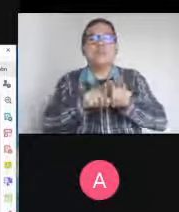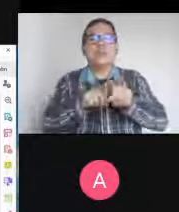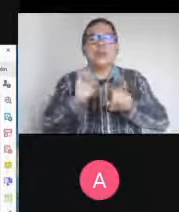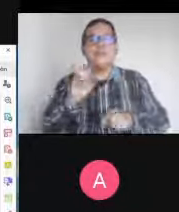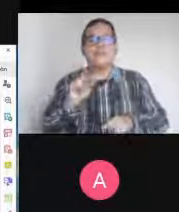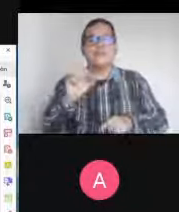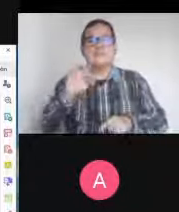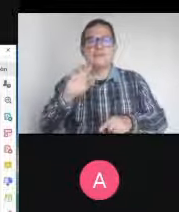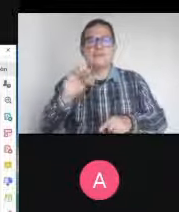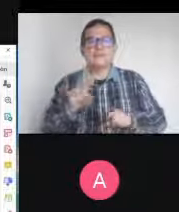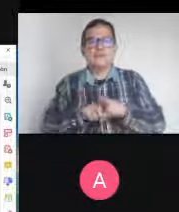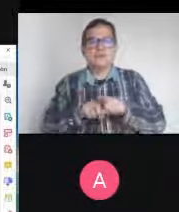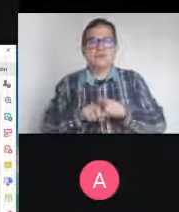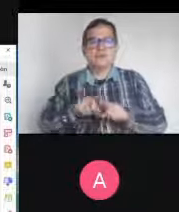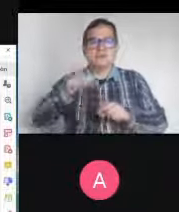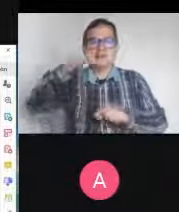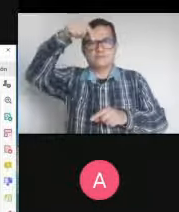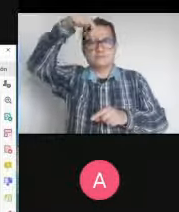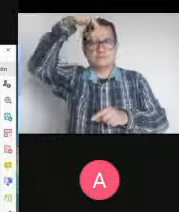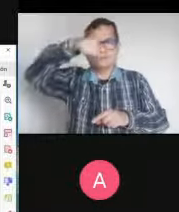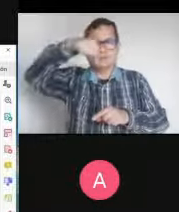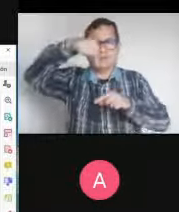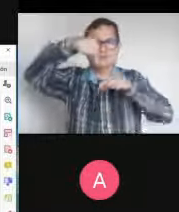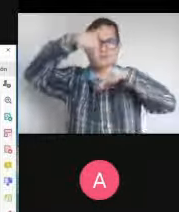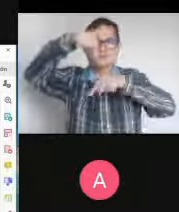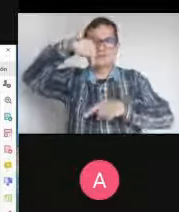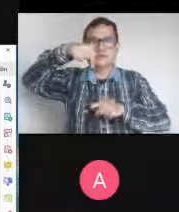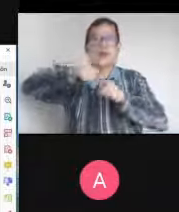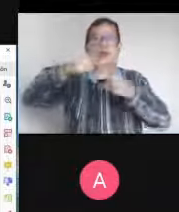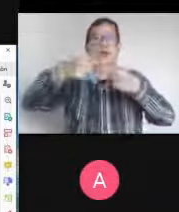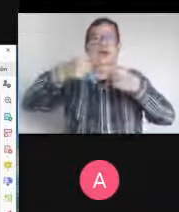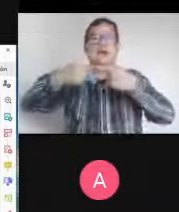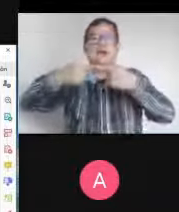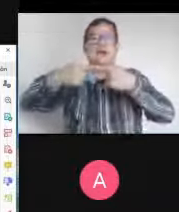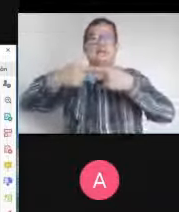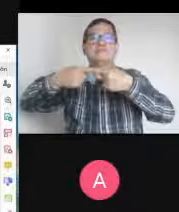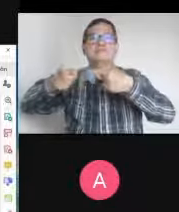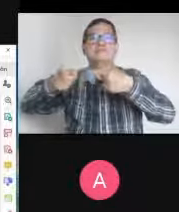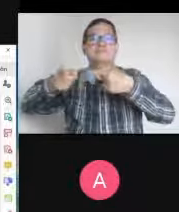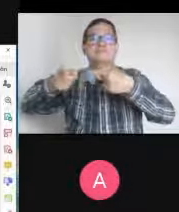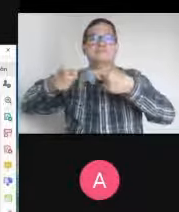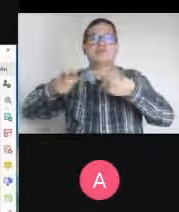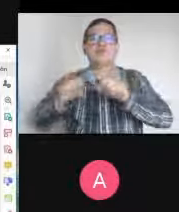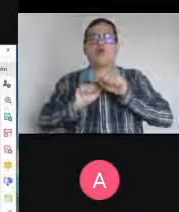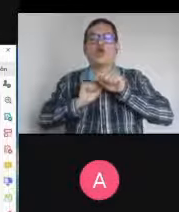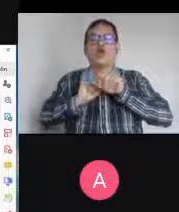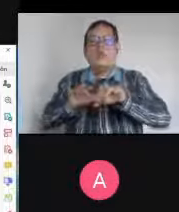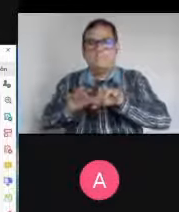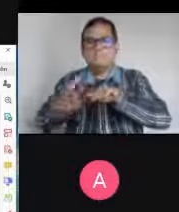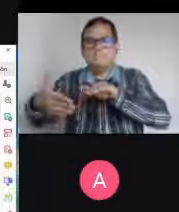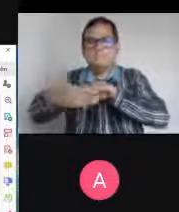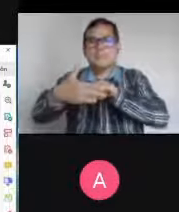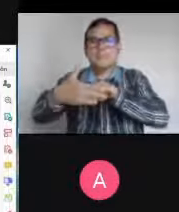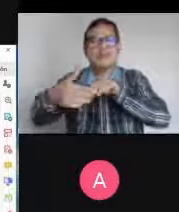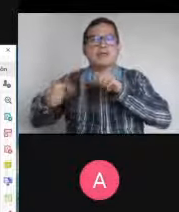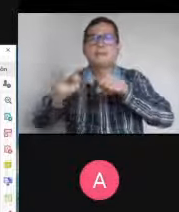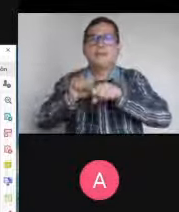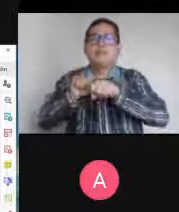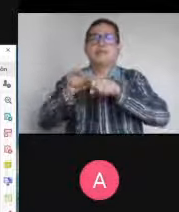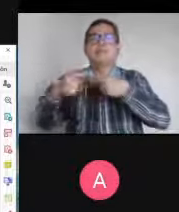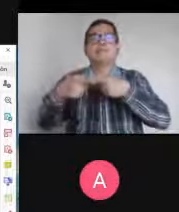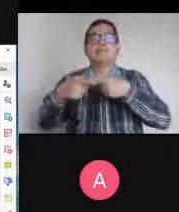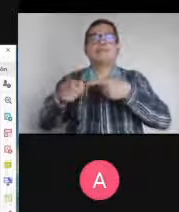corriente de arriba, el circuito se va a comportar como si fuera un circuito abierto. Entonces no va a poder seguir la corriente, su camino, y va